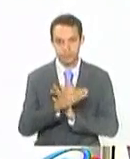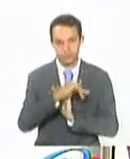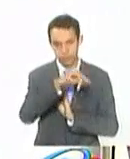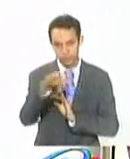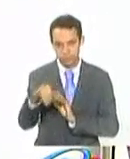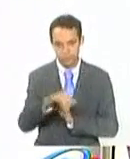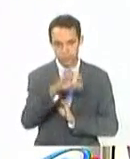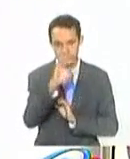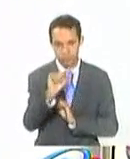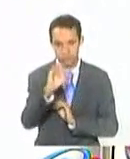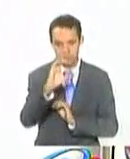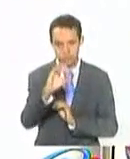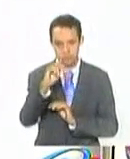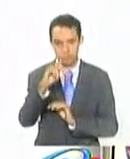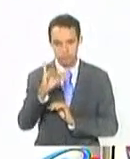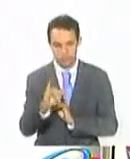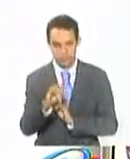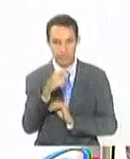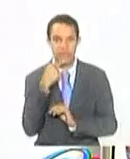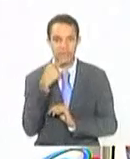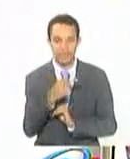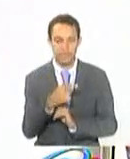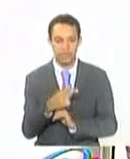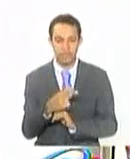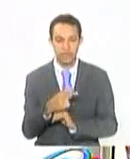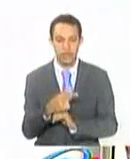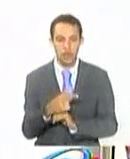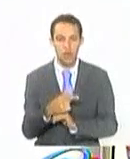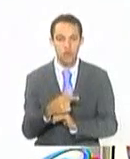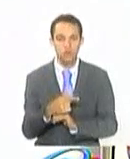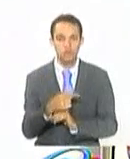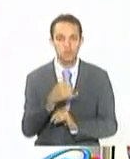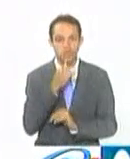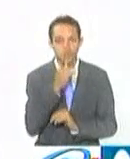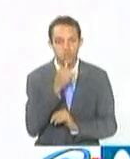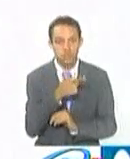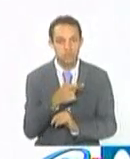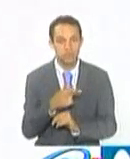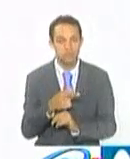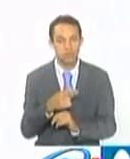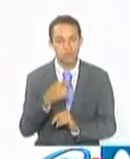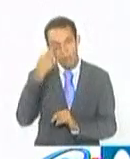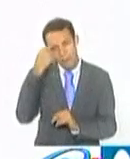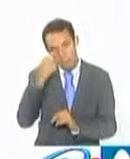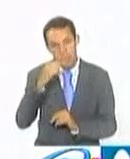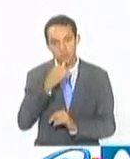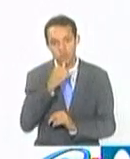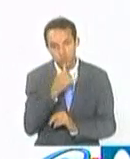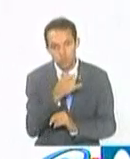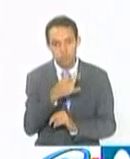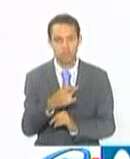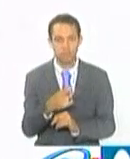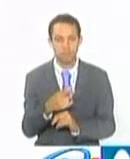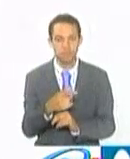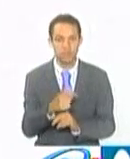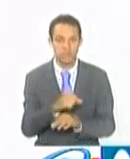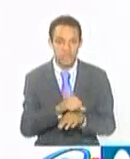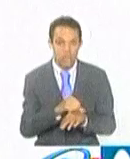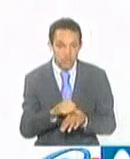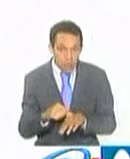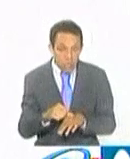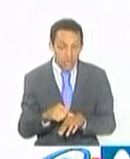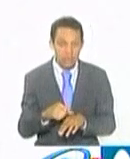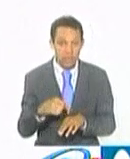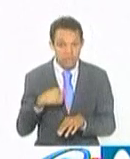fletcher doctor tengo incontinencia debo operarme es con una malla ella tiene